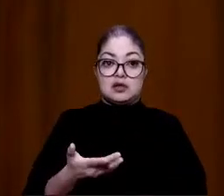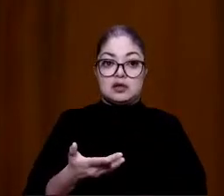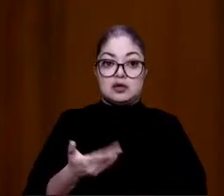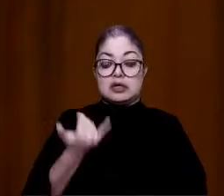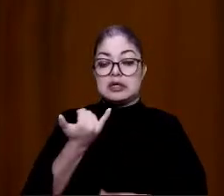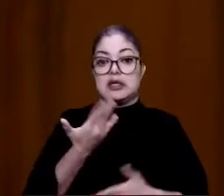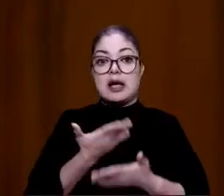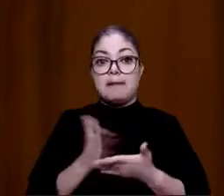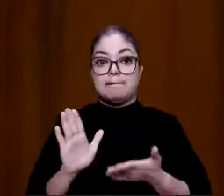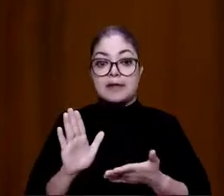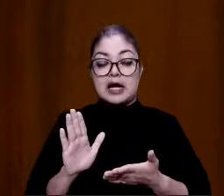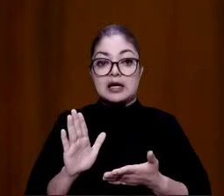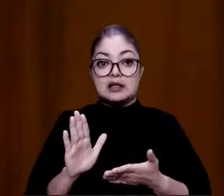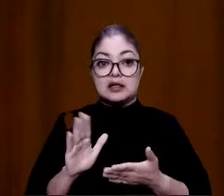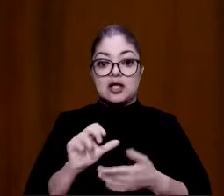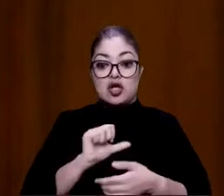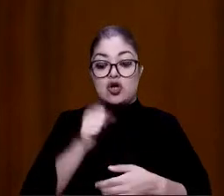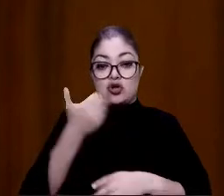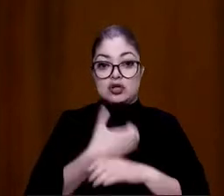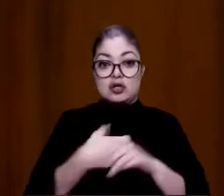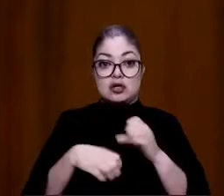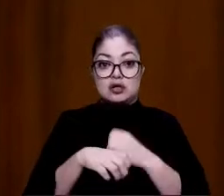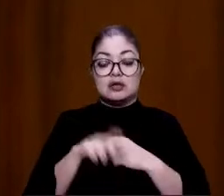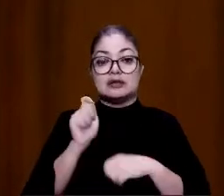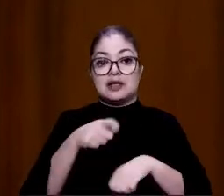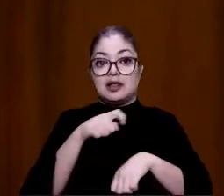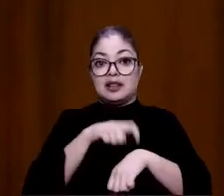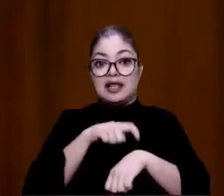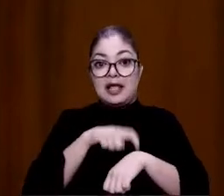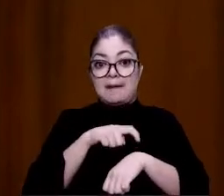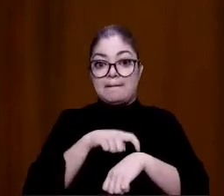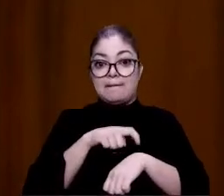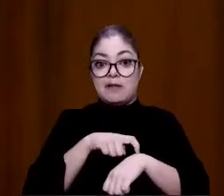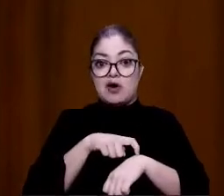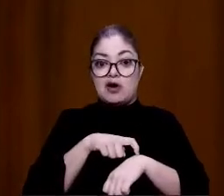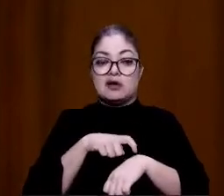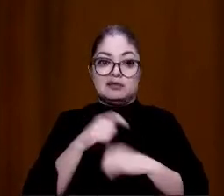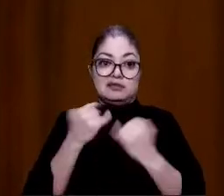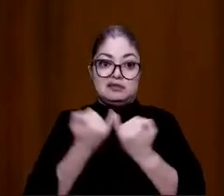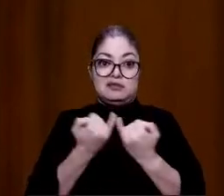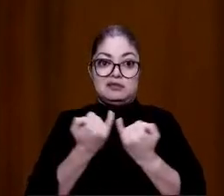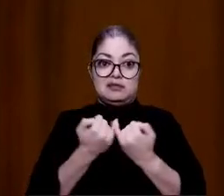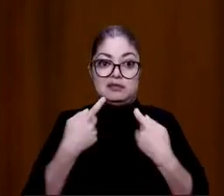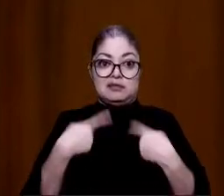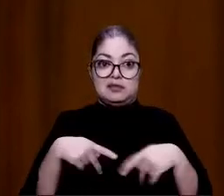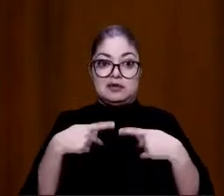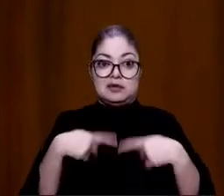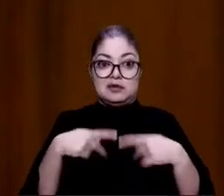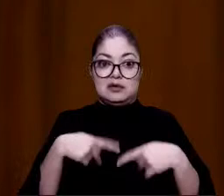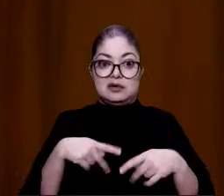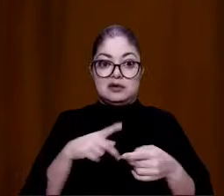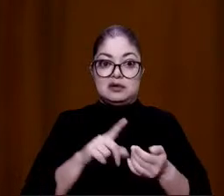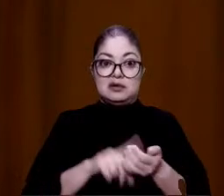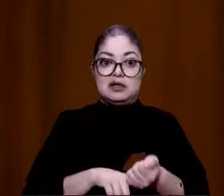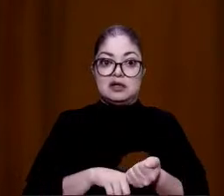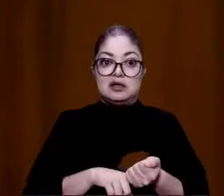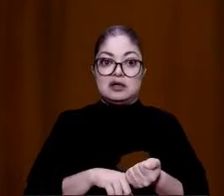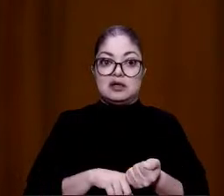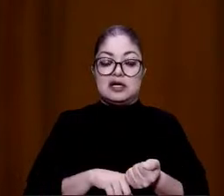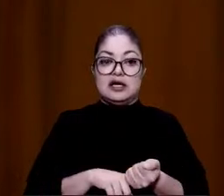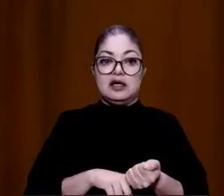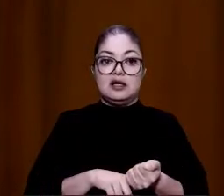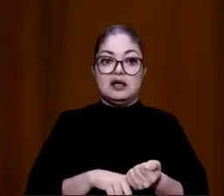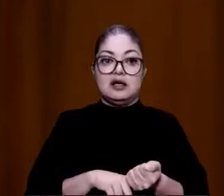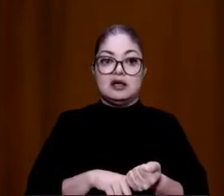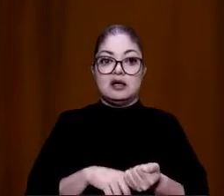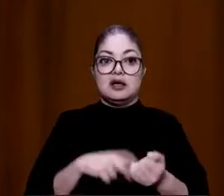Además, otra cuestión, el tiempo, las molestias que le generaríamos a la gente. Además, los sistemas férreos tienen